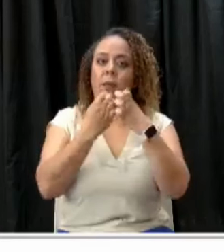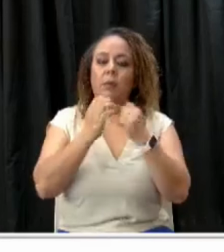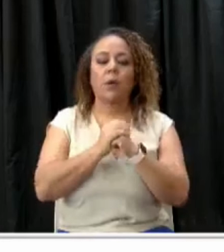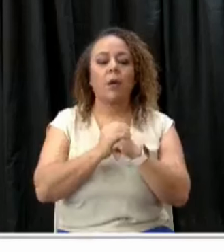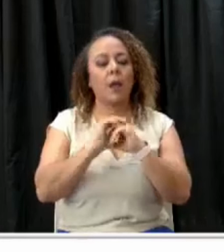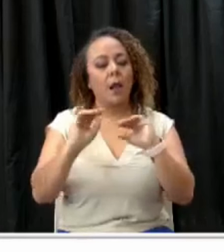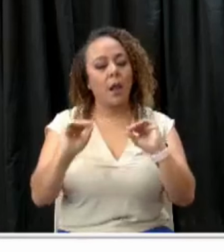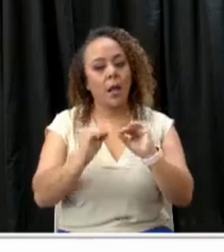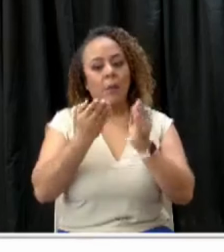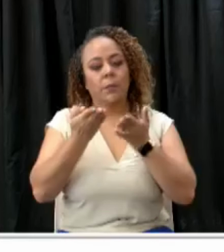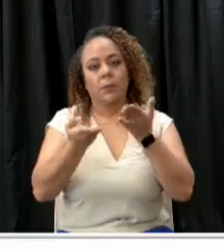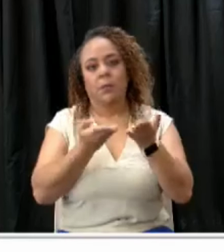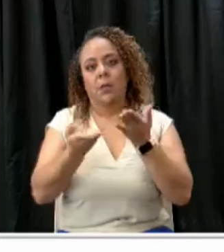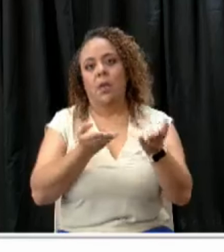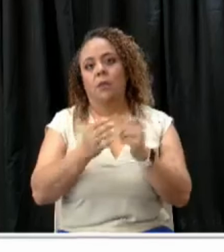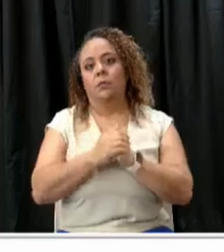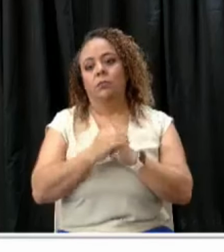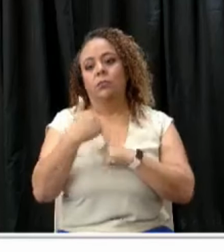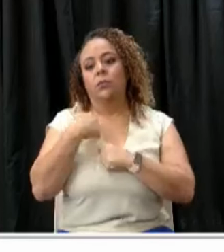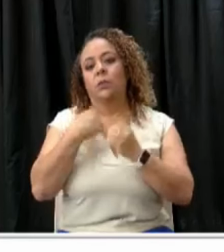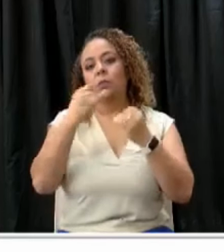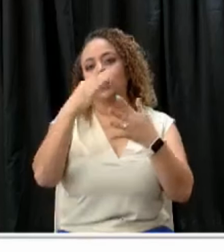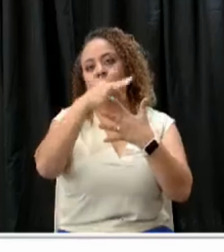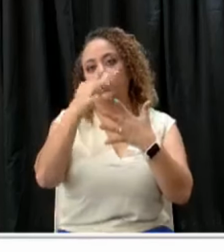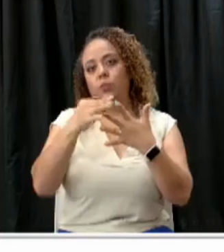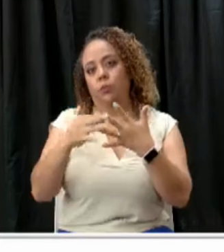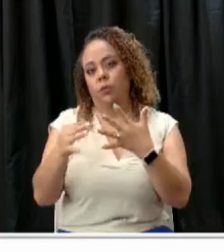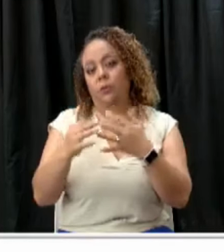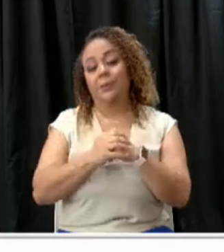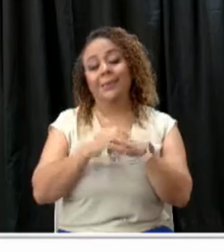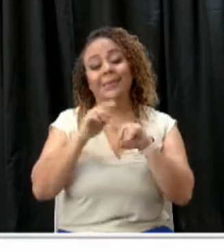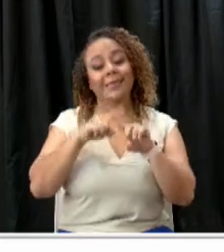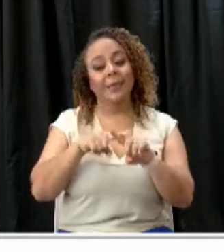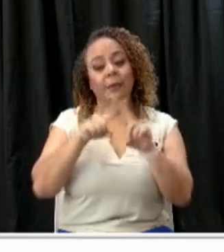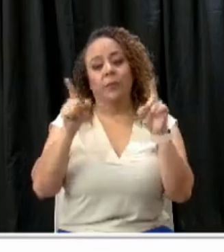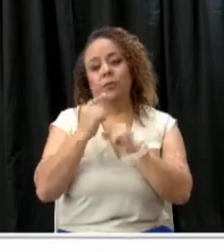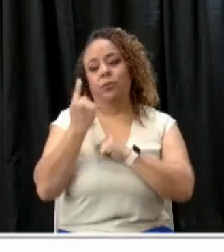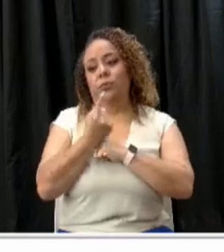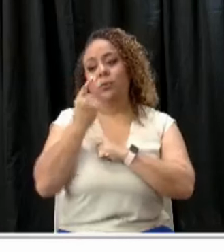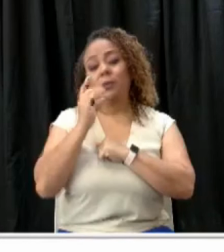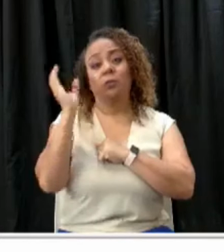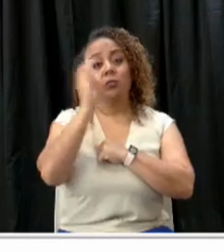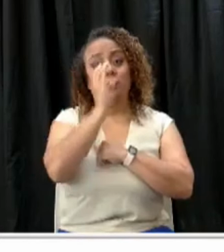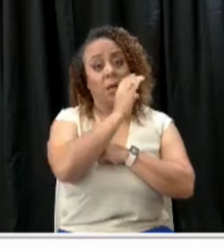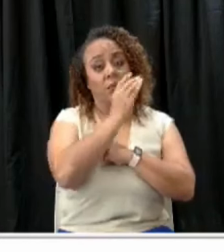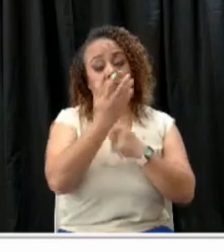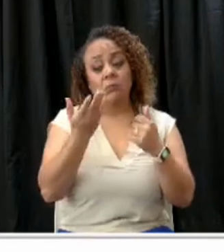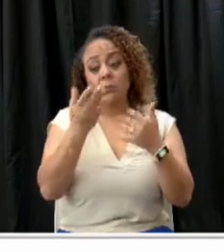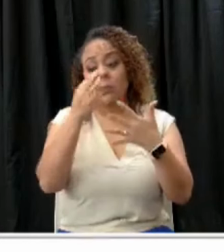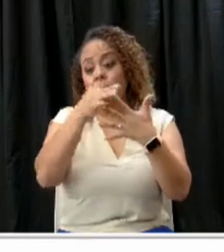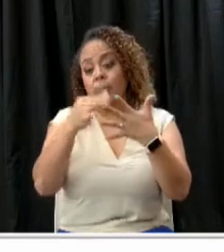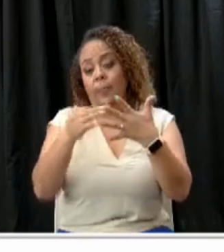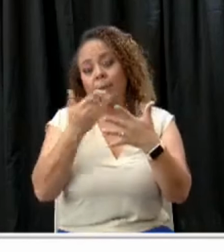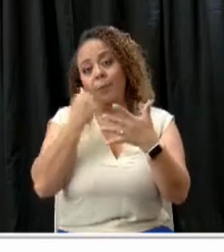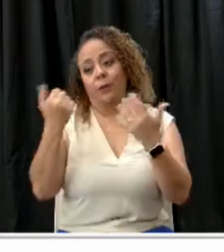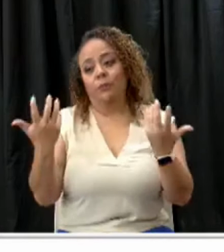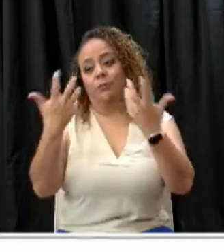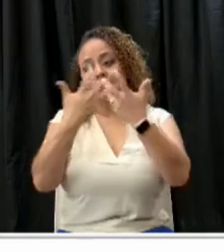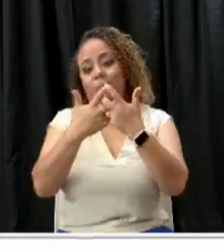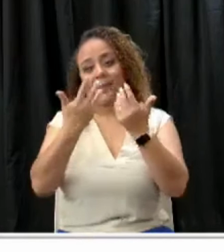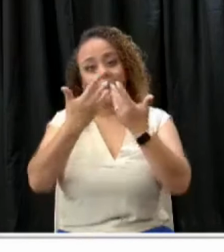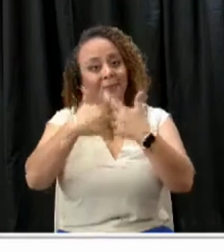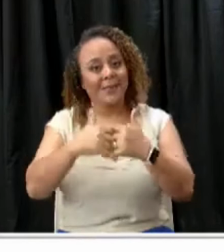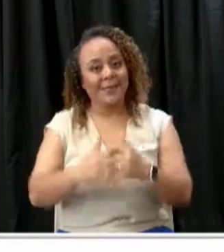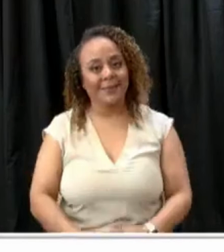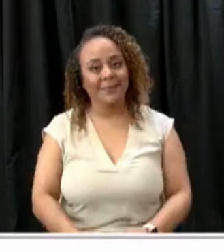evidentemente el mercado ofrece muchísimas opciones, sin embargo, simplemente es buscar aquellas opciones que mejor se adapten a la